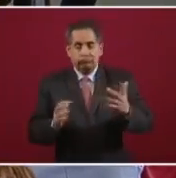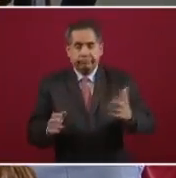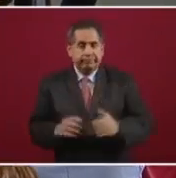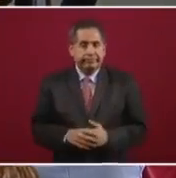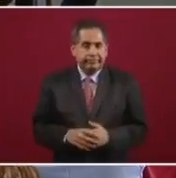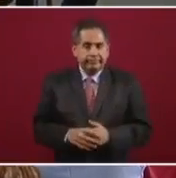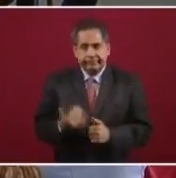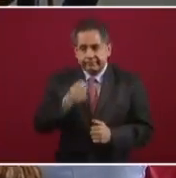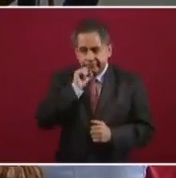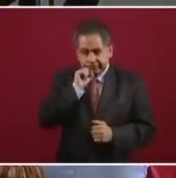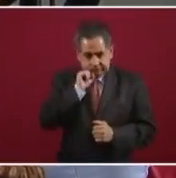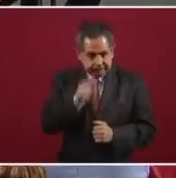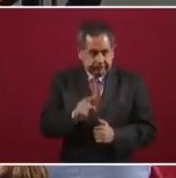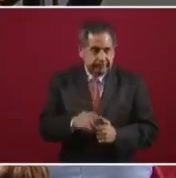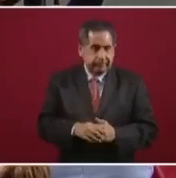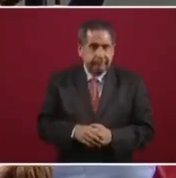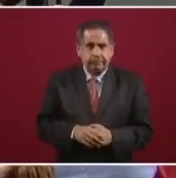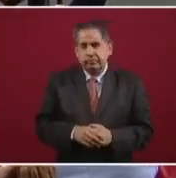y